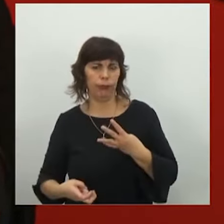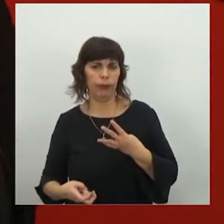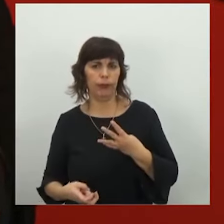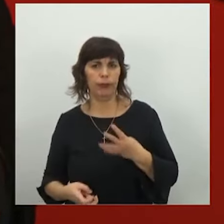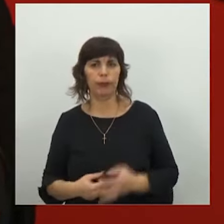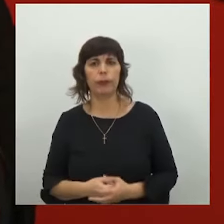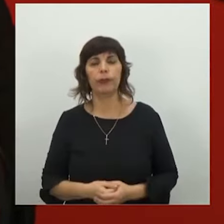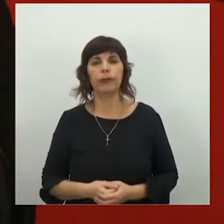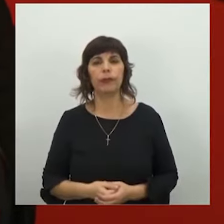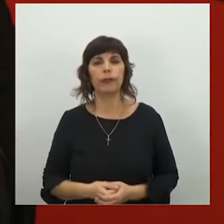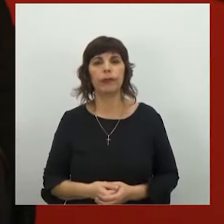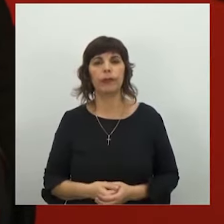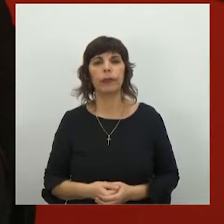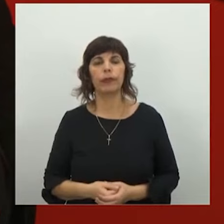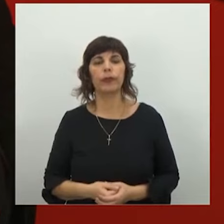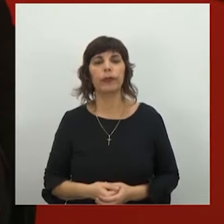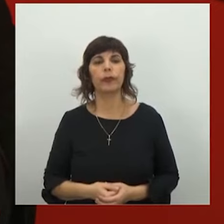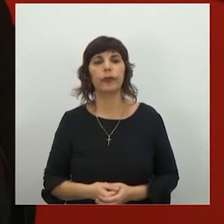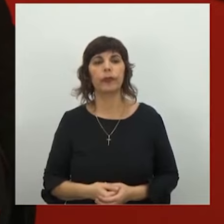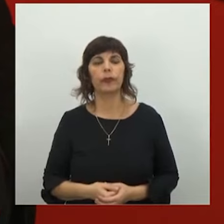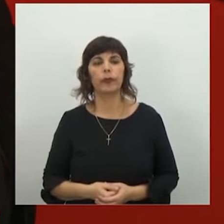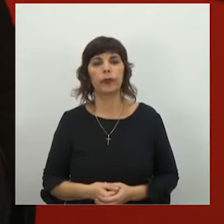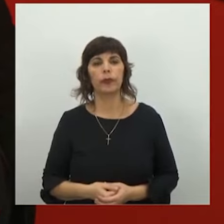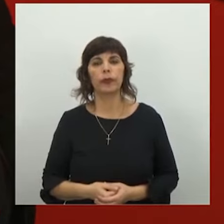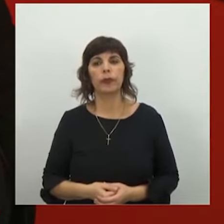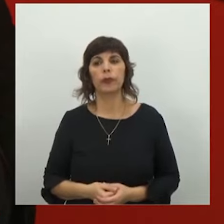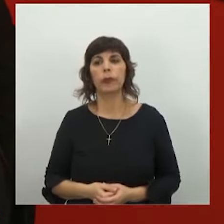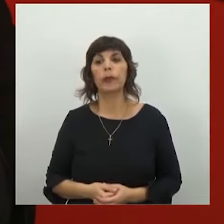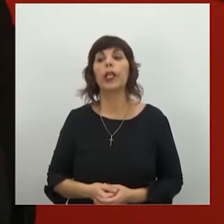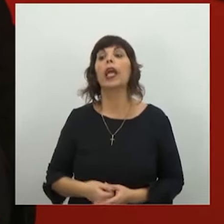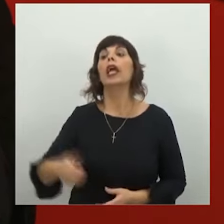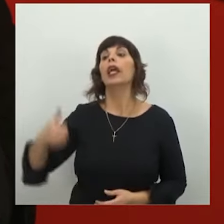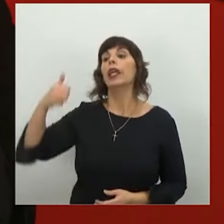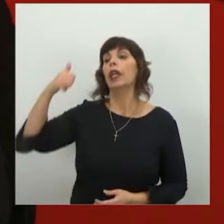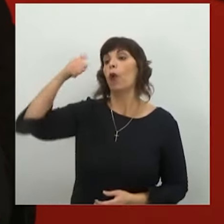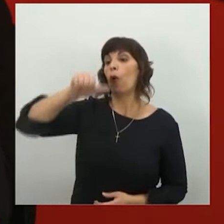cuando los hebreos leen el Nuevo Testamento,